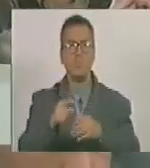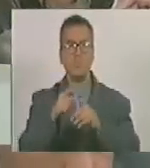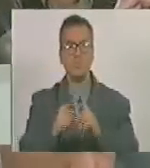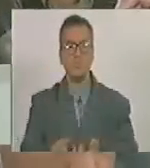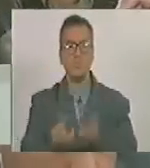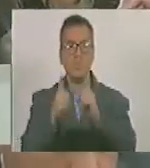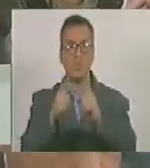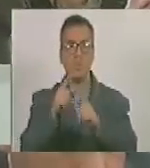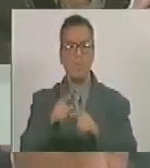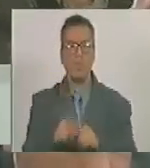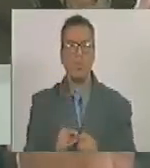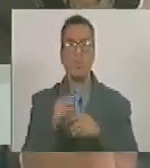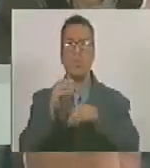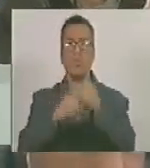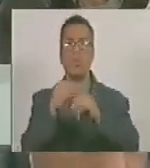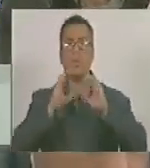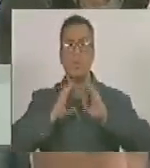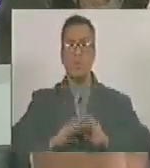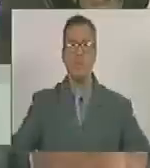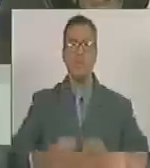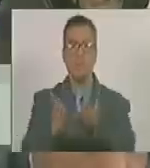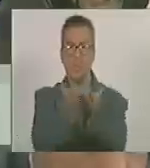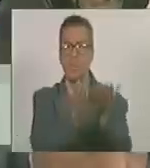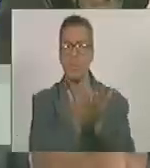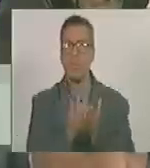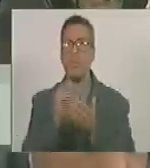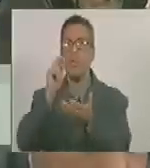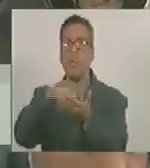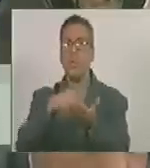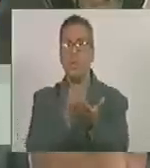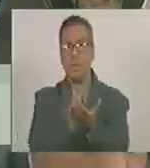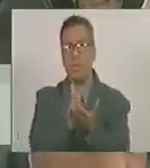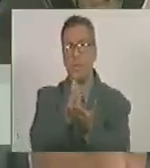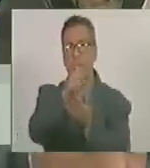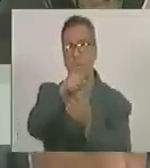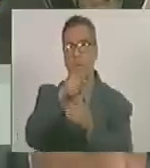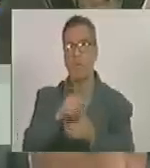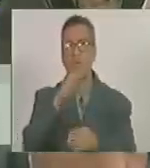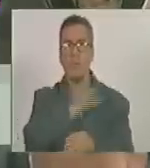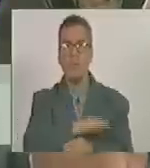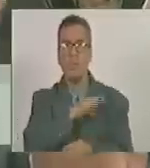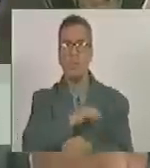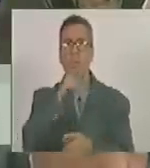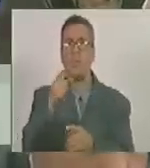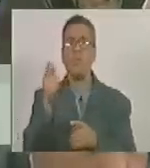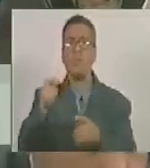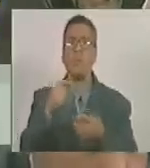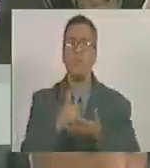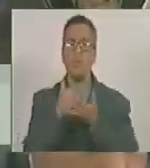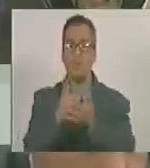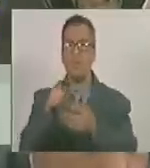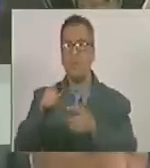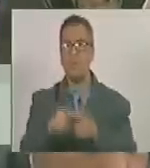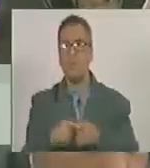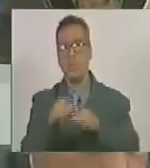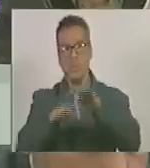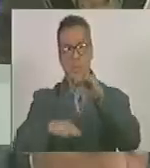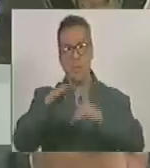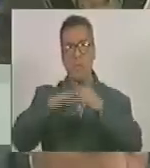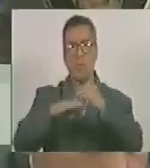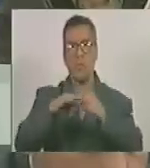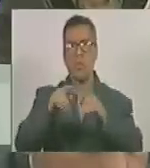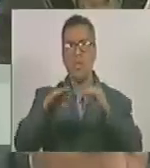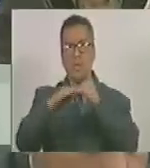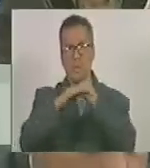permitirá abonar como cuerpo colegiado, abonar el camino hacia una sociedad más solidaria, más equitativa y